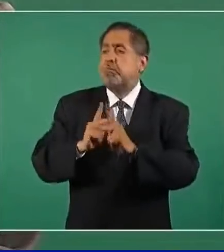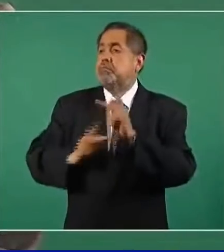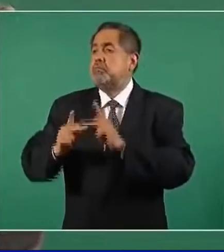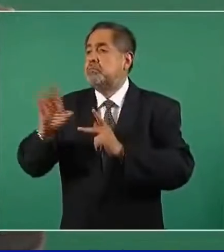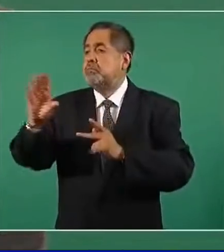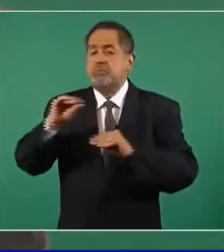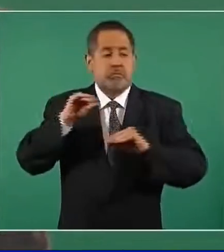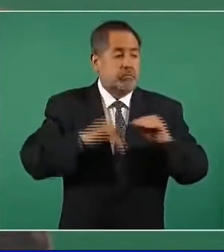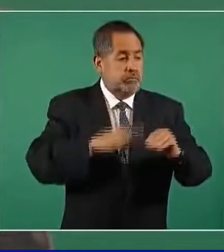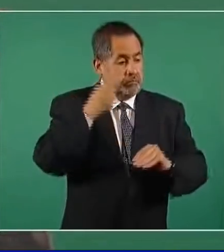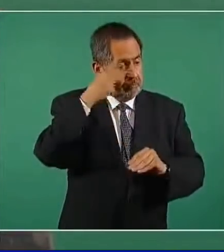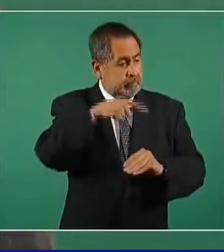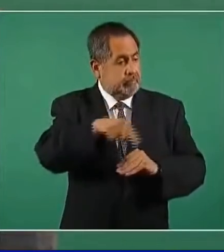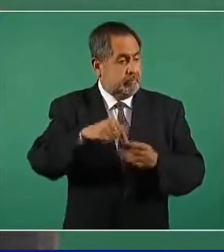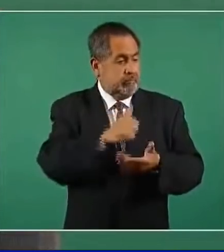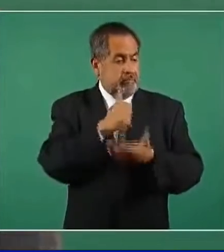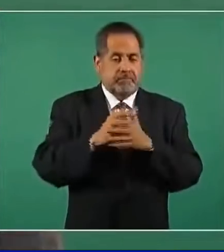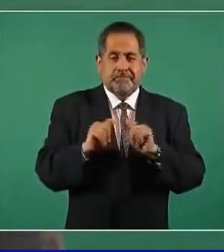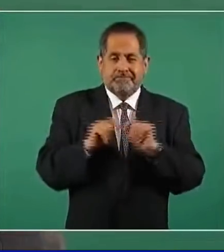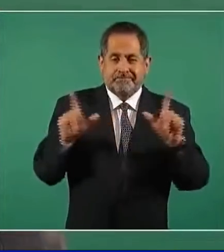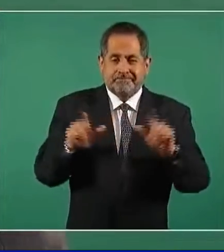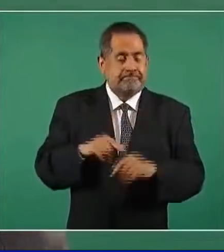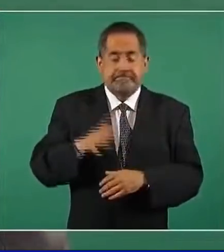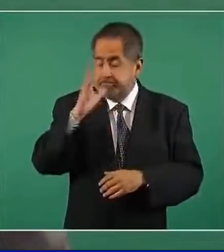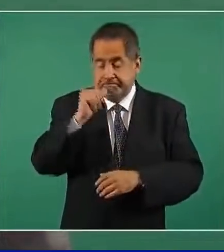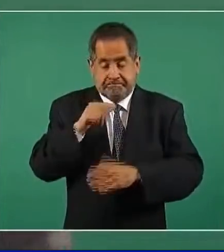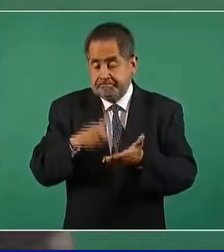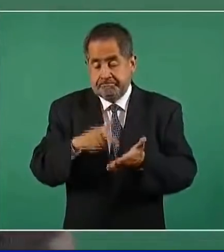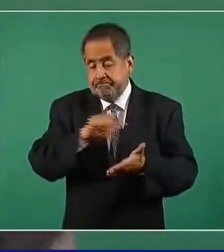endeudarse. No pueden